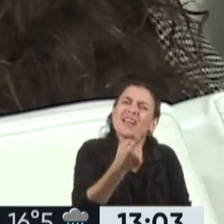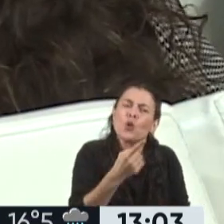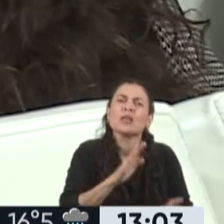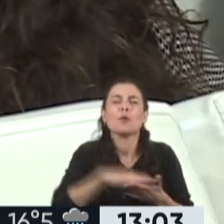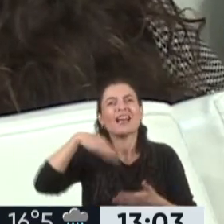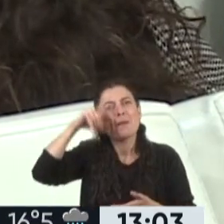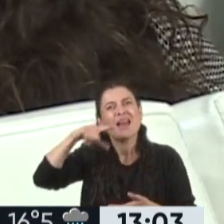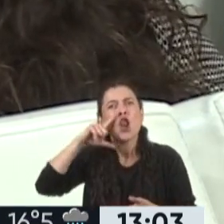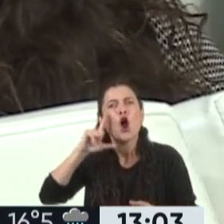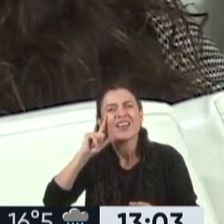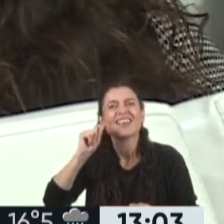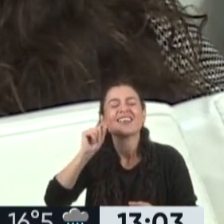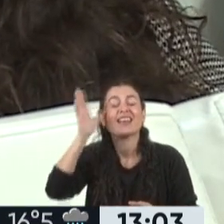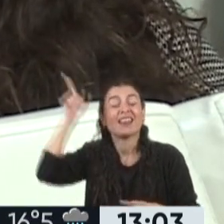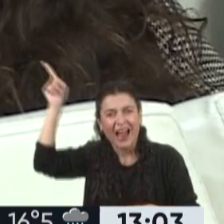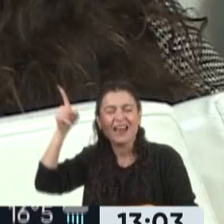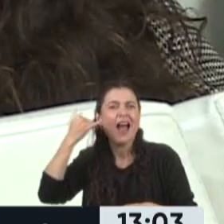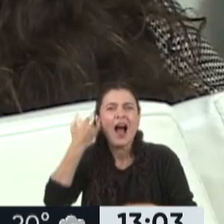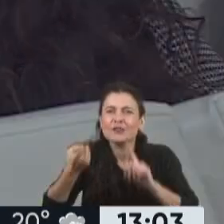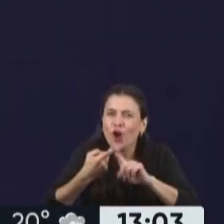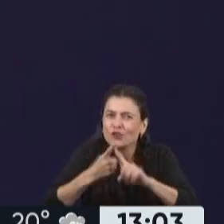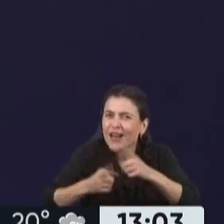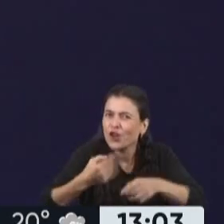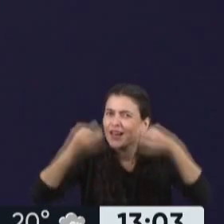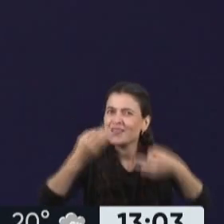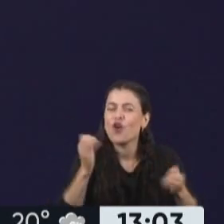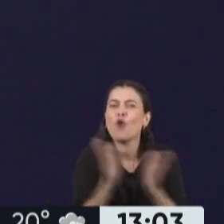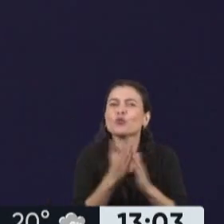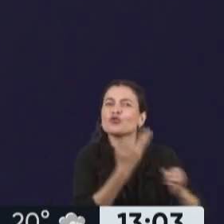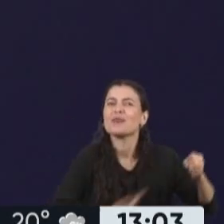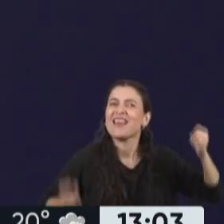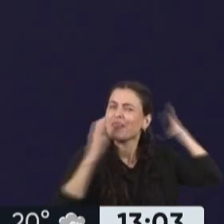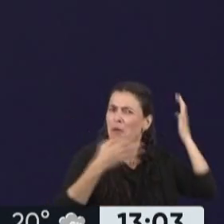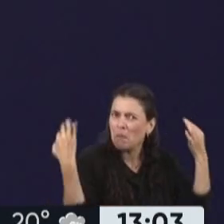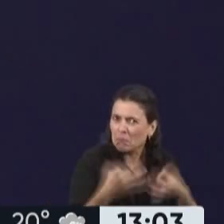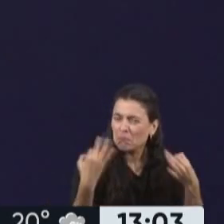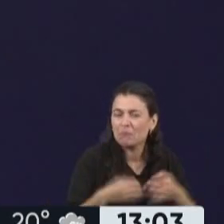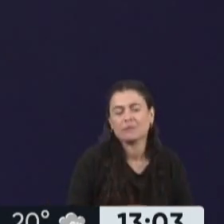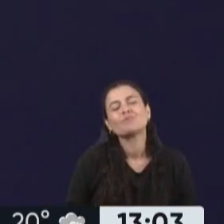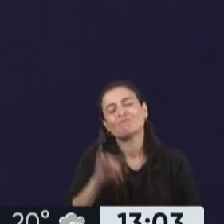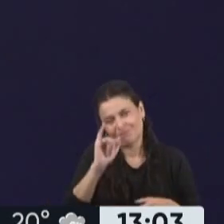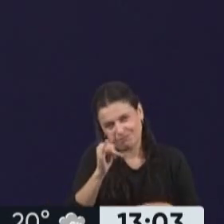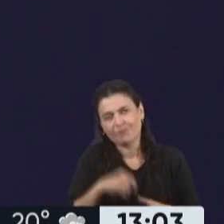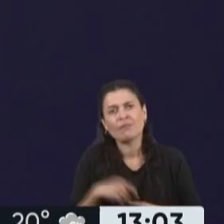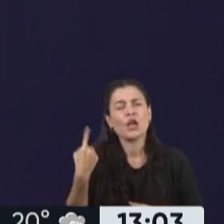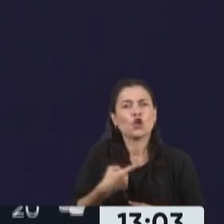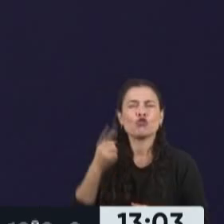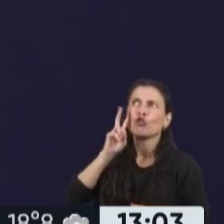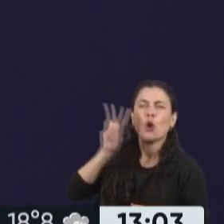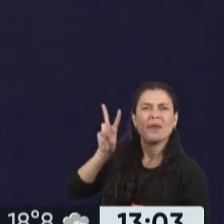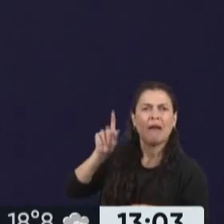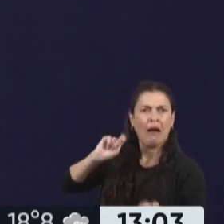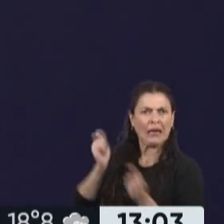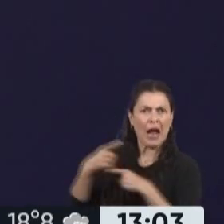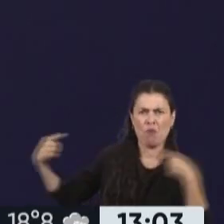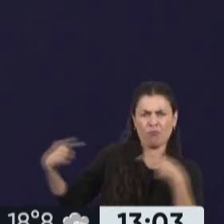tiene muy buena relación con el presidente Javier Milei. Claro, pero nosotros no tomamos una actitud u otra de acuerdo a cuál